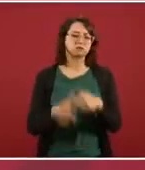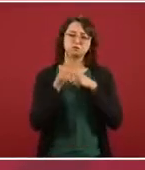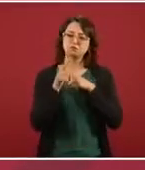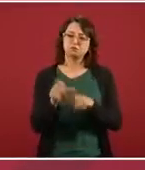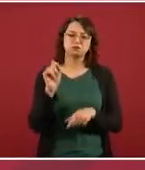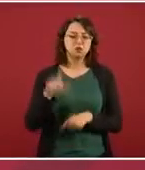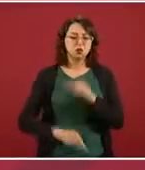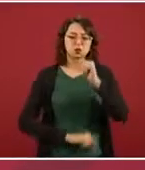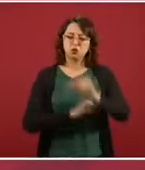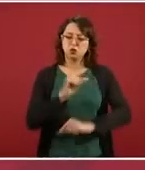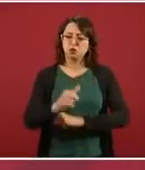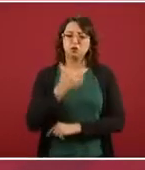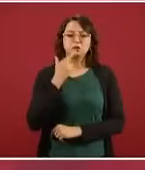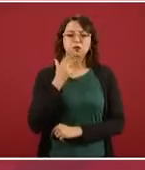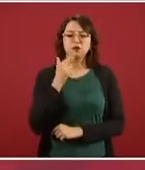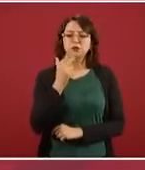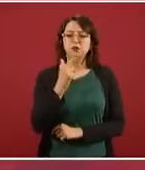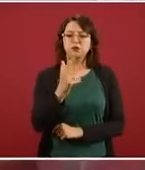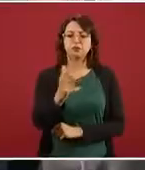poco.